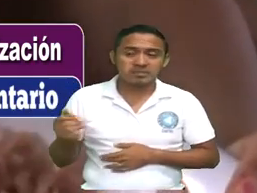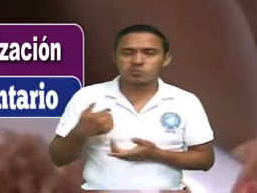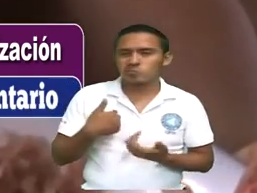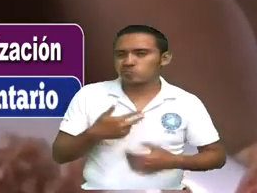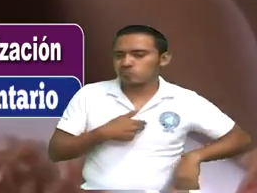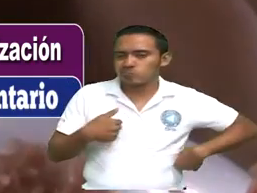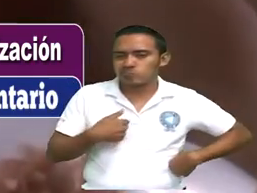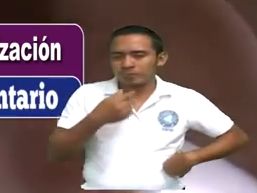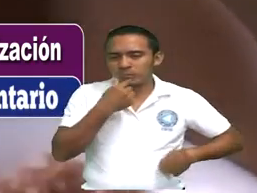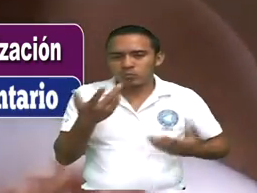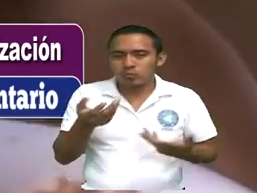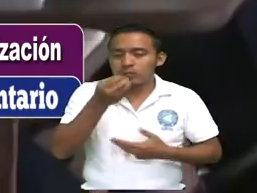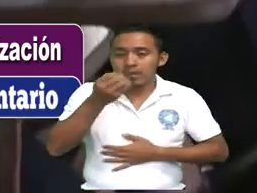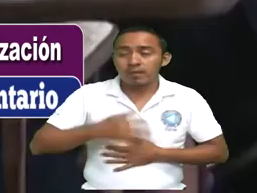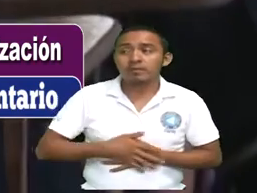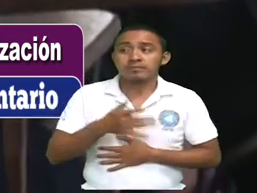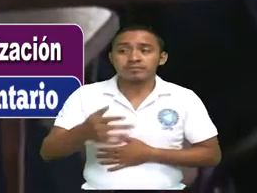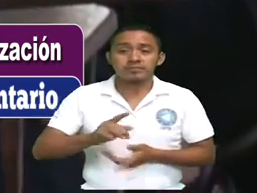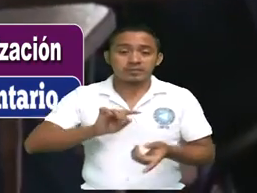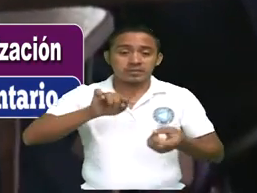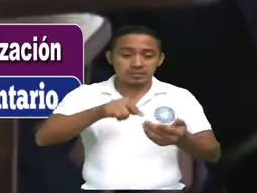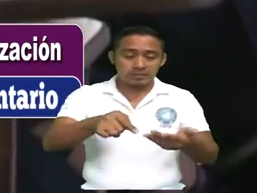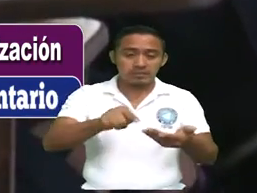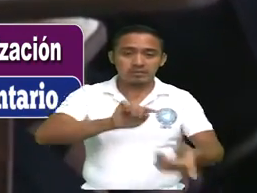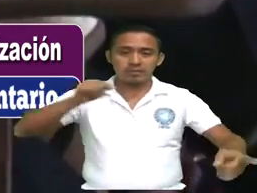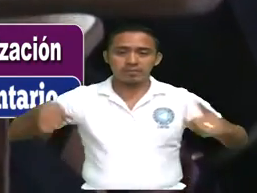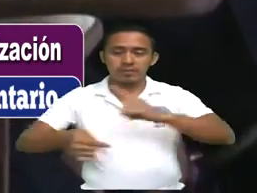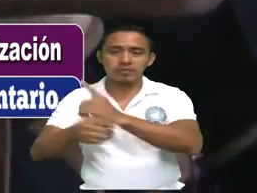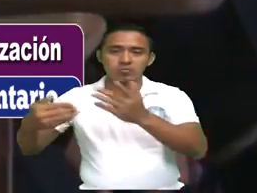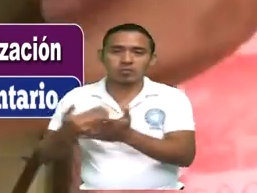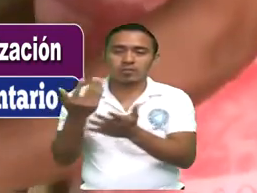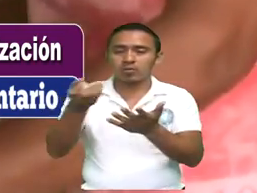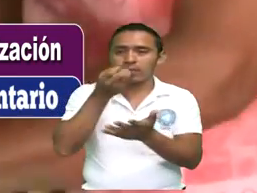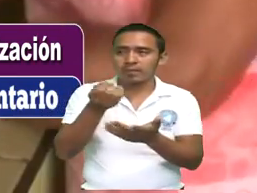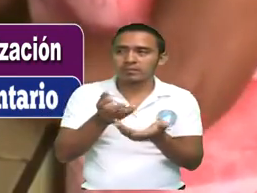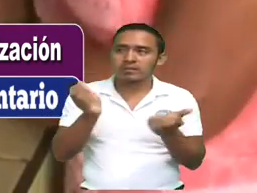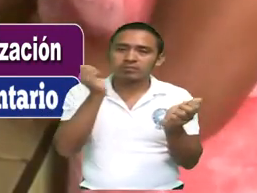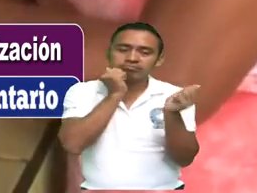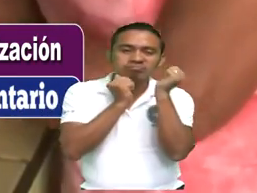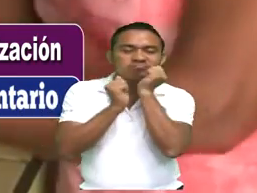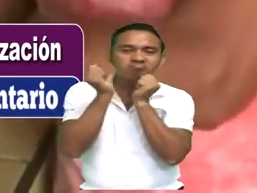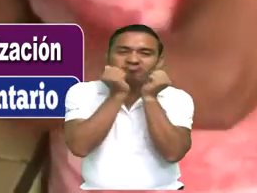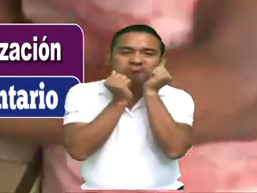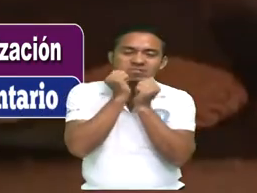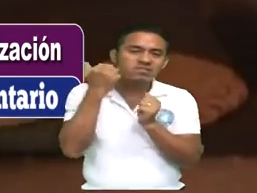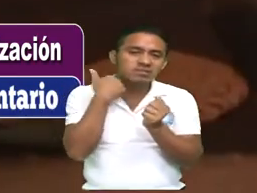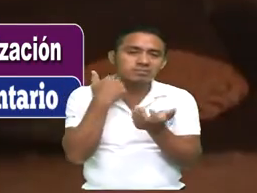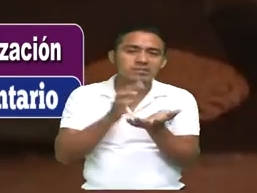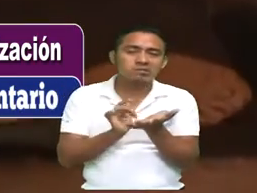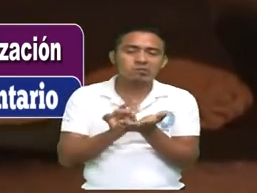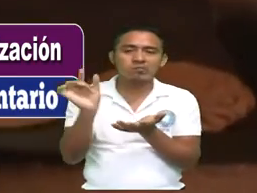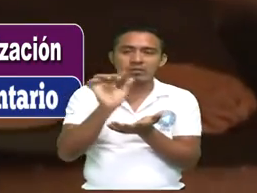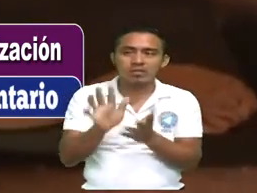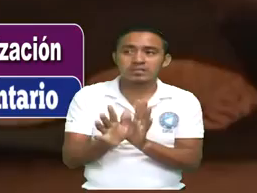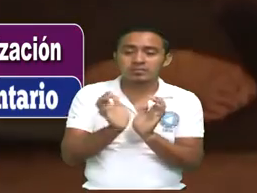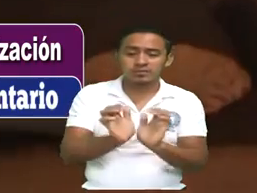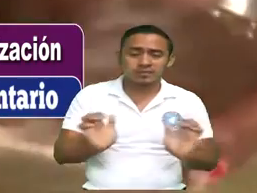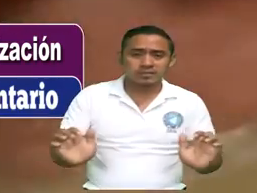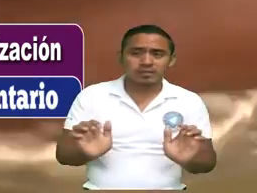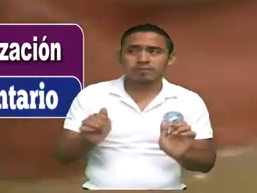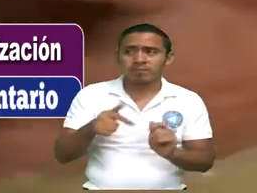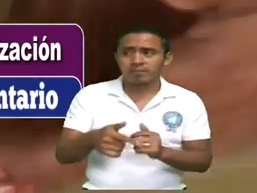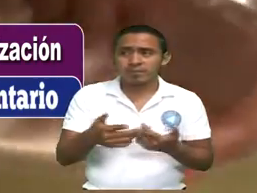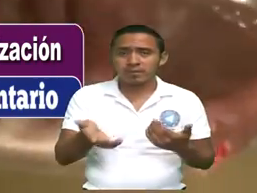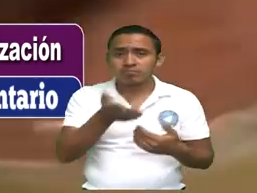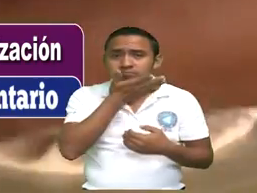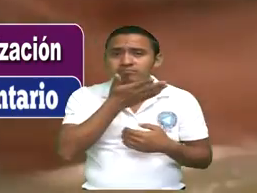comida, cómo hacer esos alimentos, cómo transformarlos en algo que al niño no le aburra, pues, y que el niño se lo coma, porque los niños pequeños son